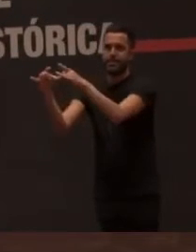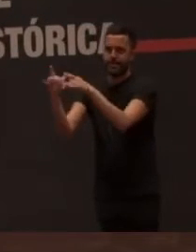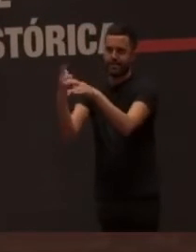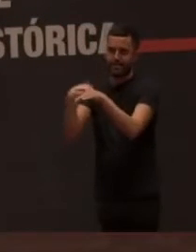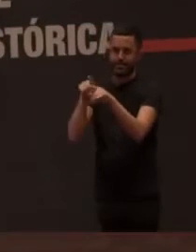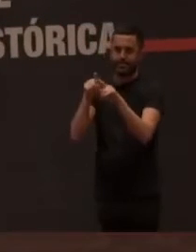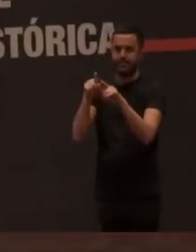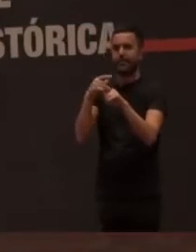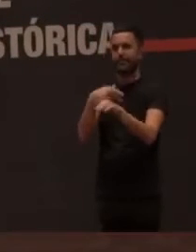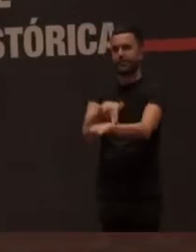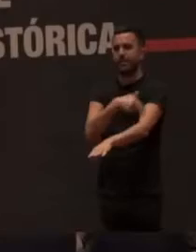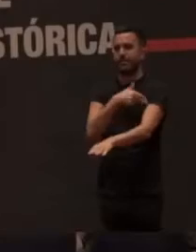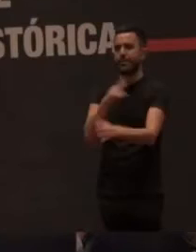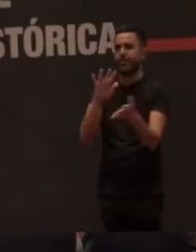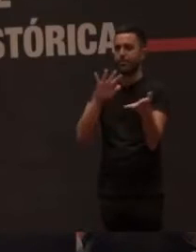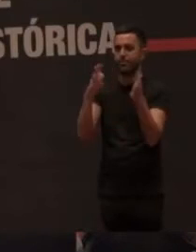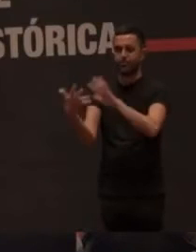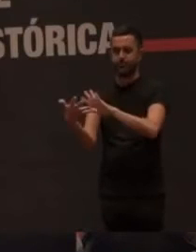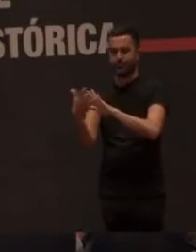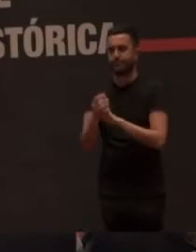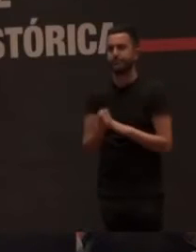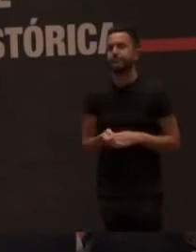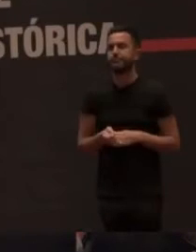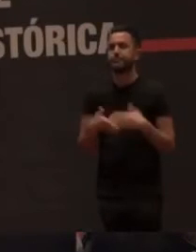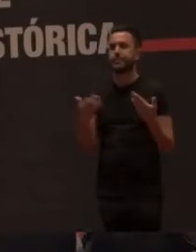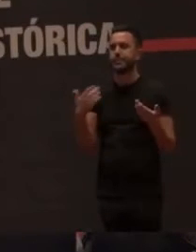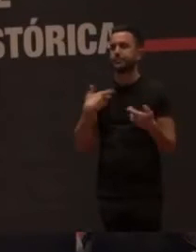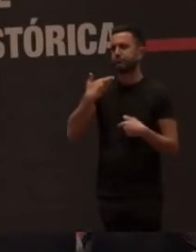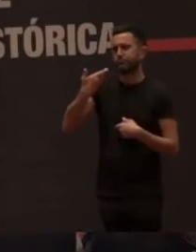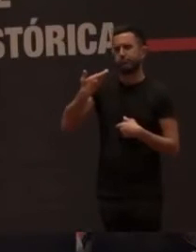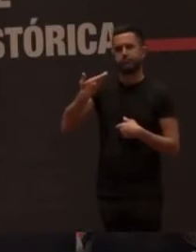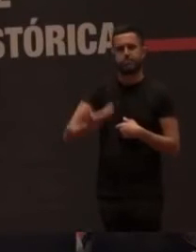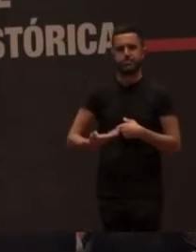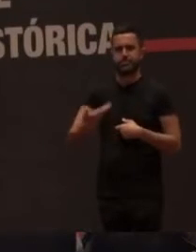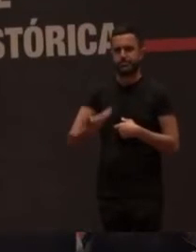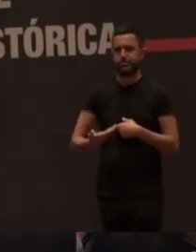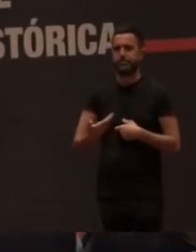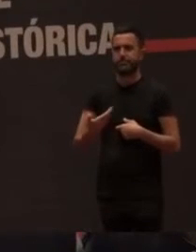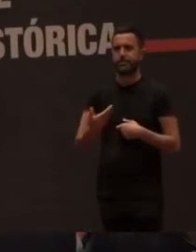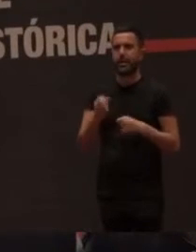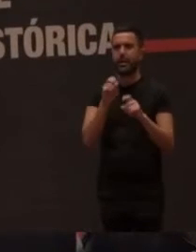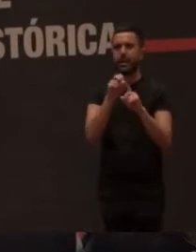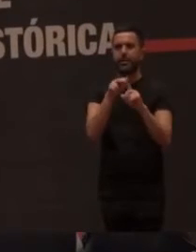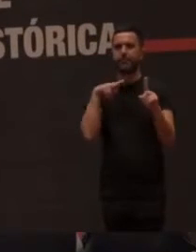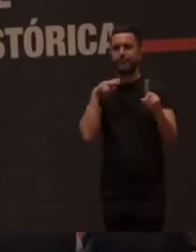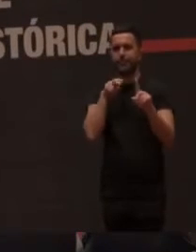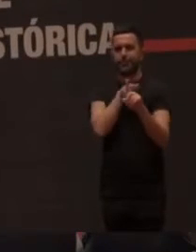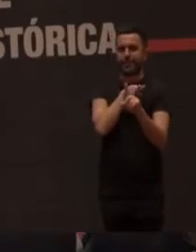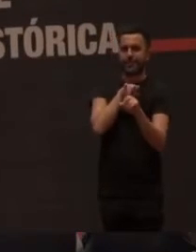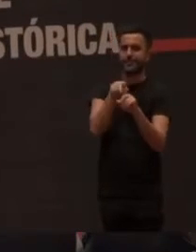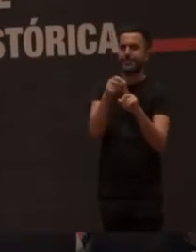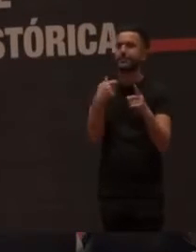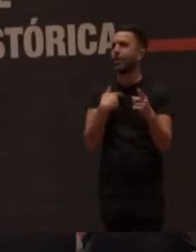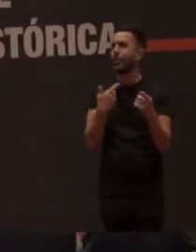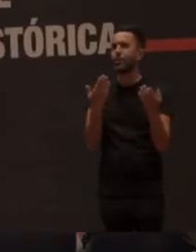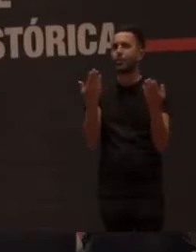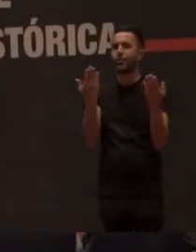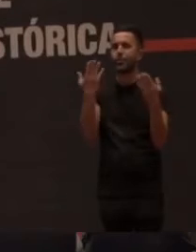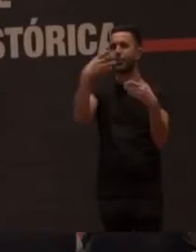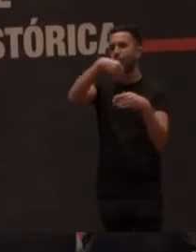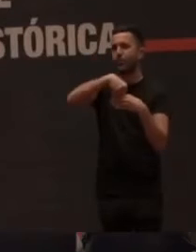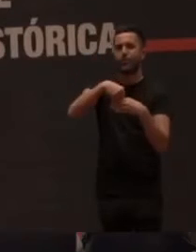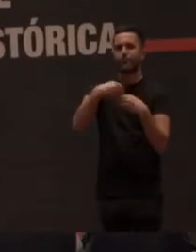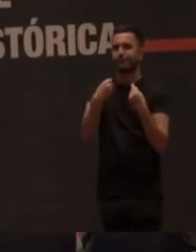elementos resulta fundamental. Naturalmente, en estos enfoques, lo que no tenga cabida de ningún sentido son las manifestaciones